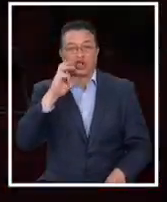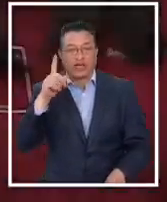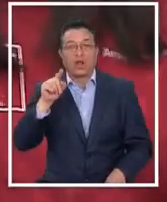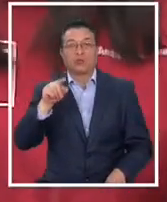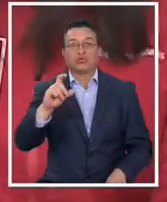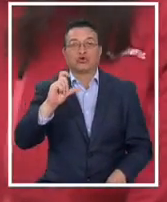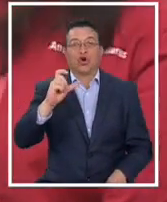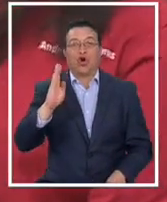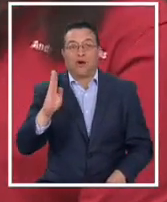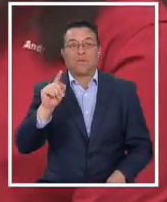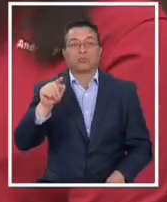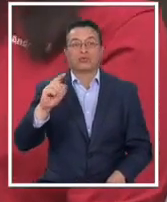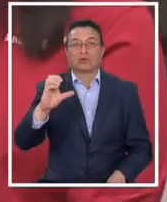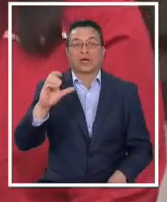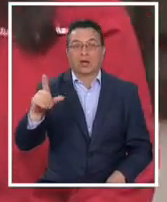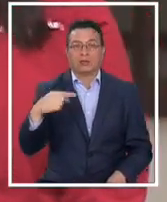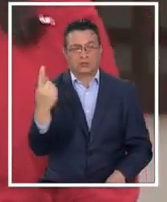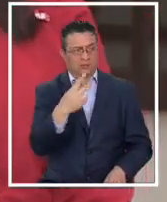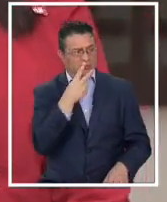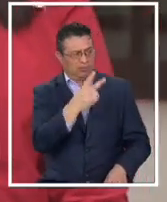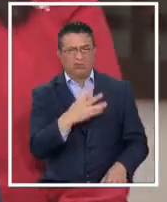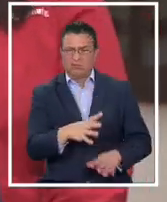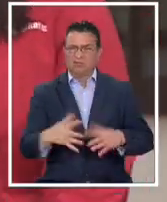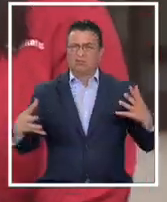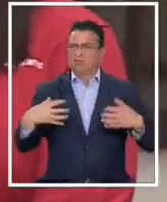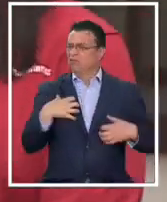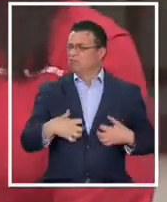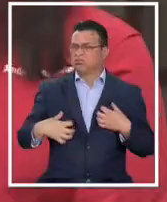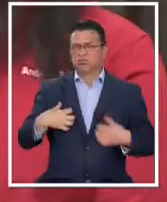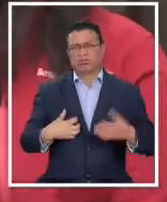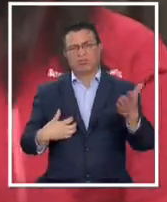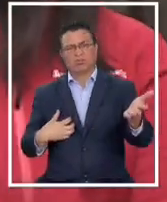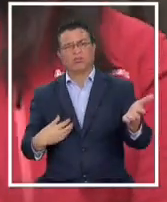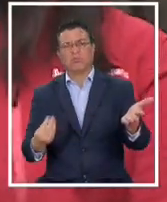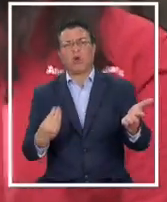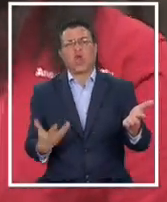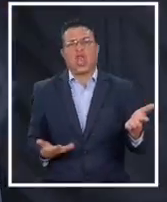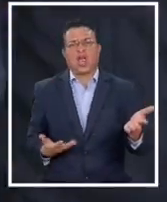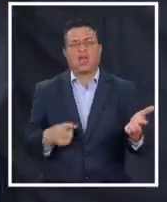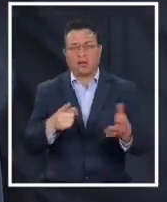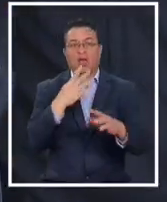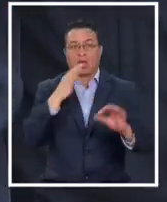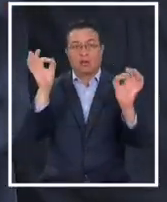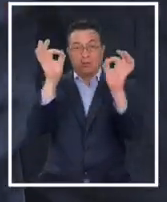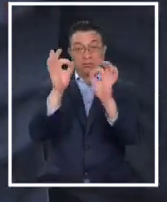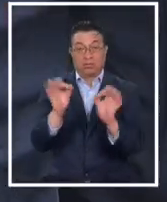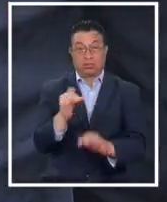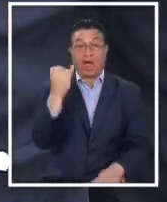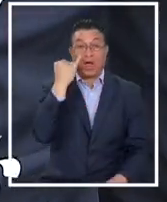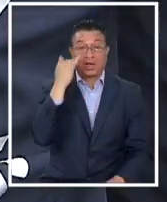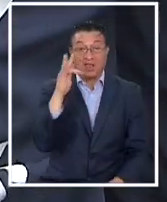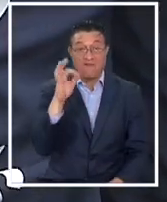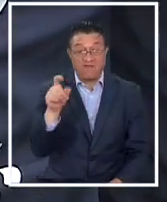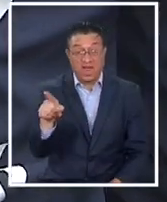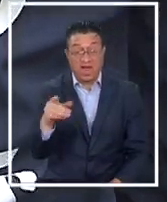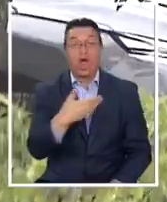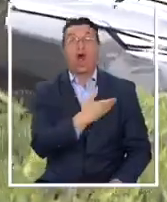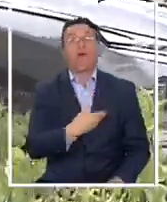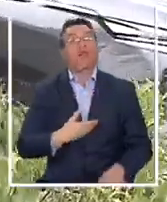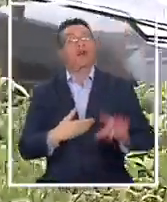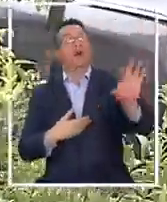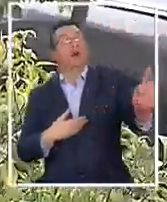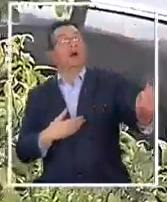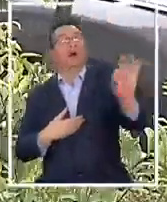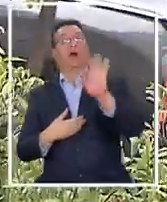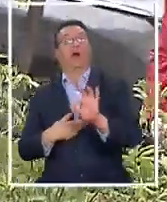registrosocial.gov.cl. Esta escena desconcertó y molestó a muchos por varias razones. Uno, porque para explicar el ingreso familiar de emergencia, el gobierno escogió